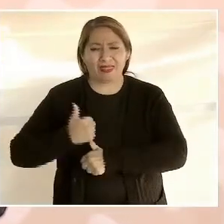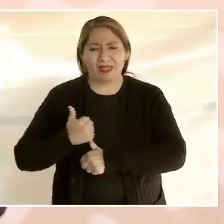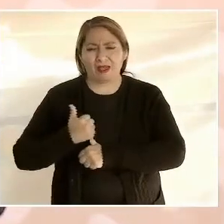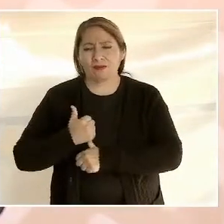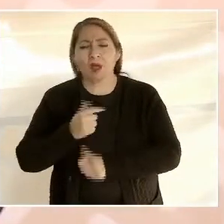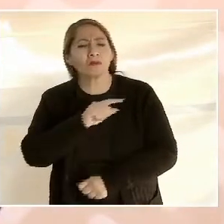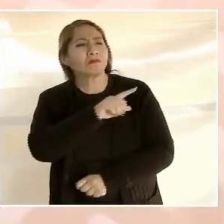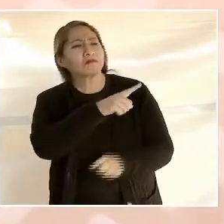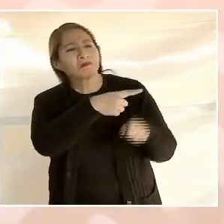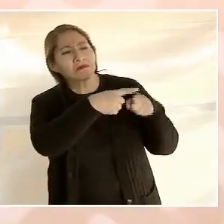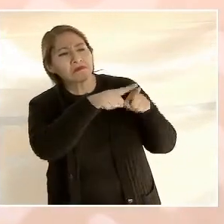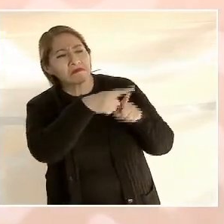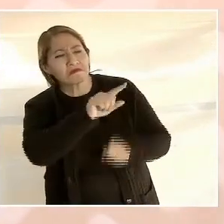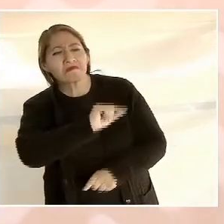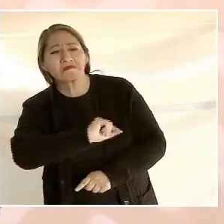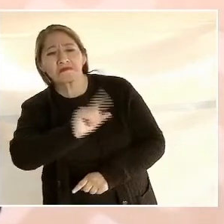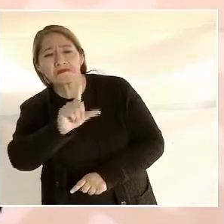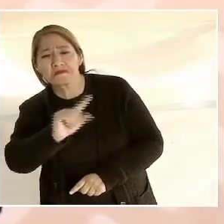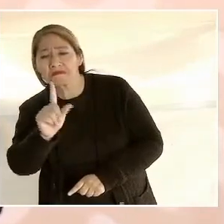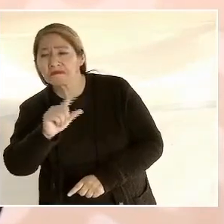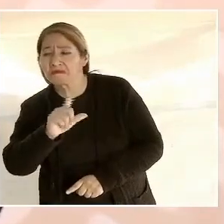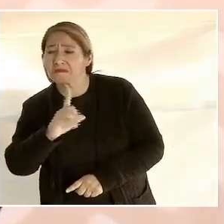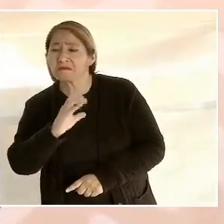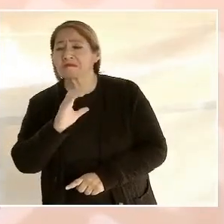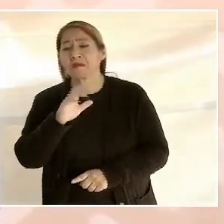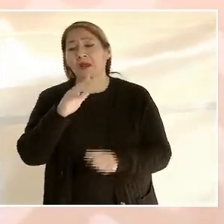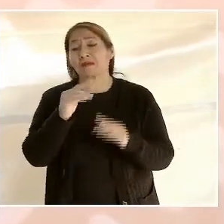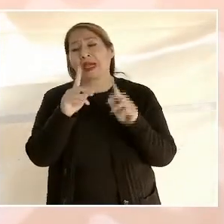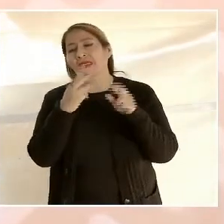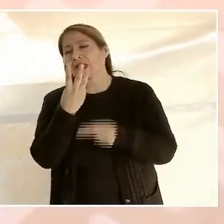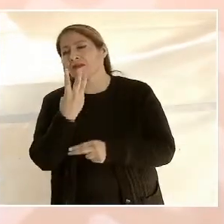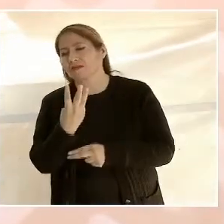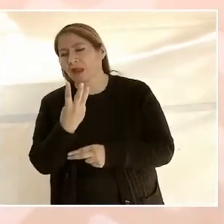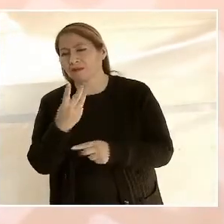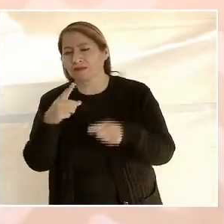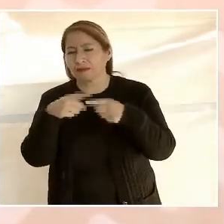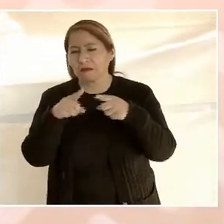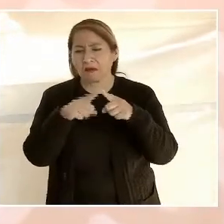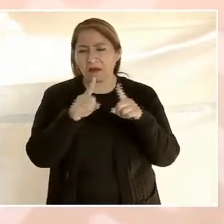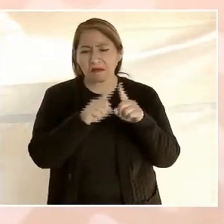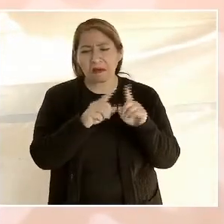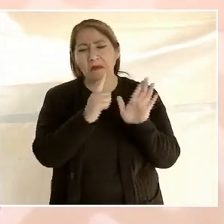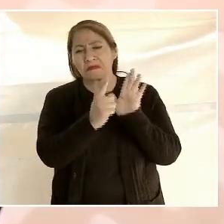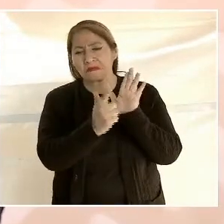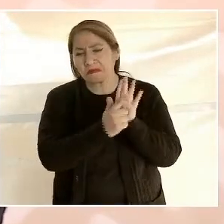autoridades civiles de los tres poderes,